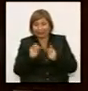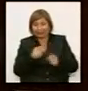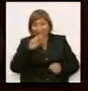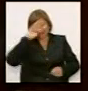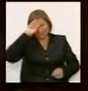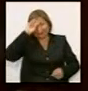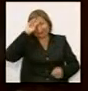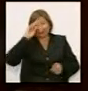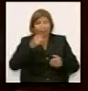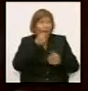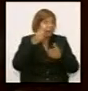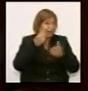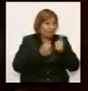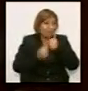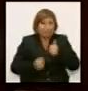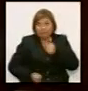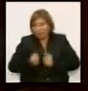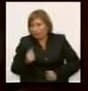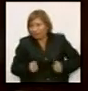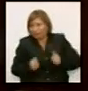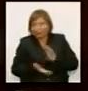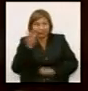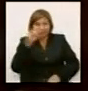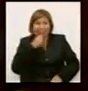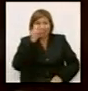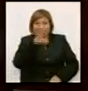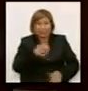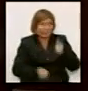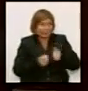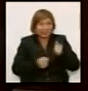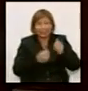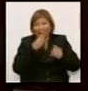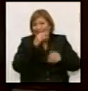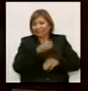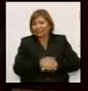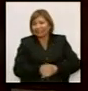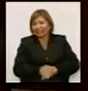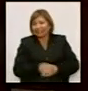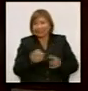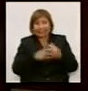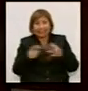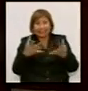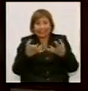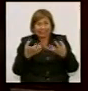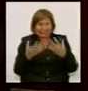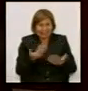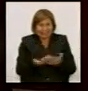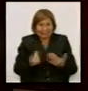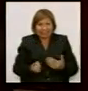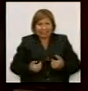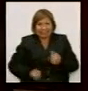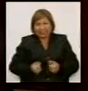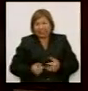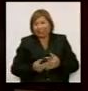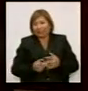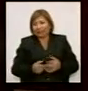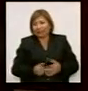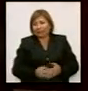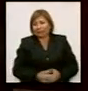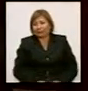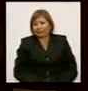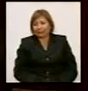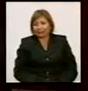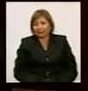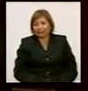enfermedad. Corre, ve y dile. Querían salir cuanto antes. Ya, ahí comenzó